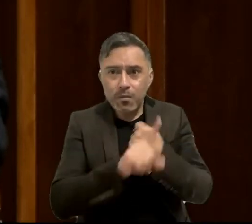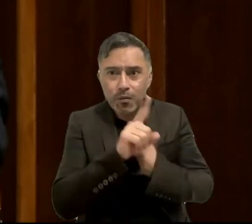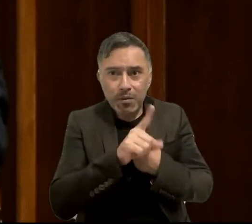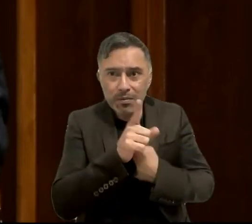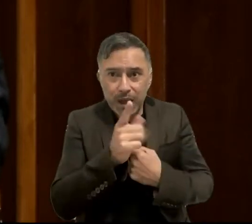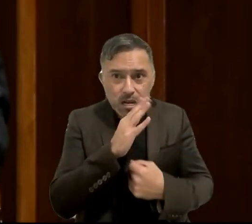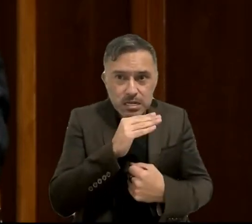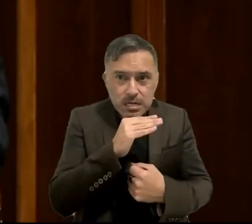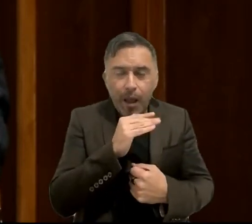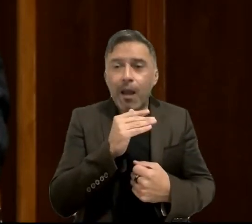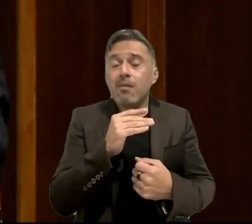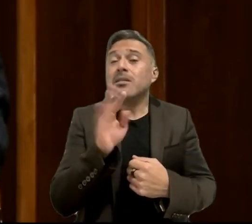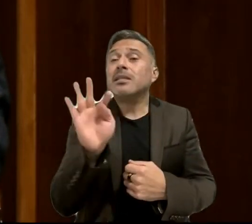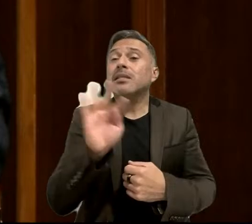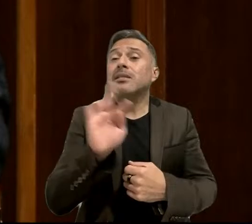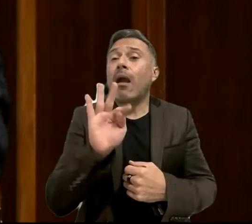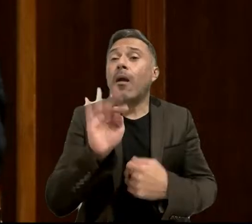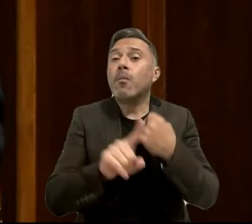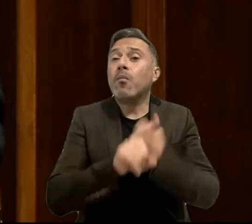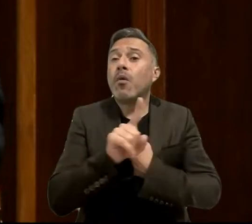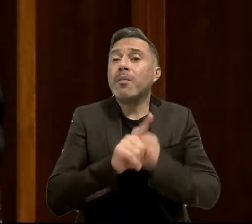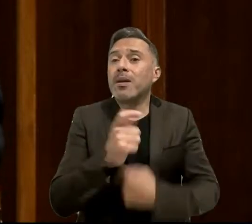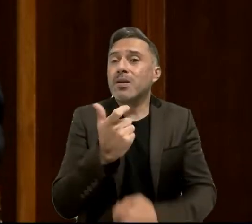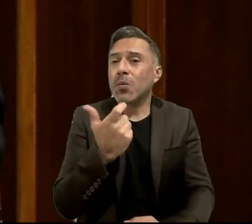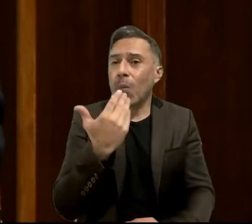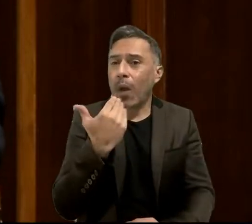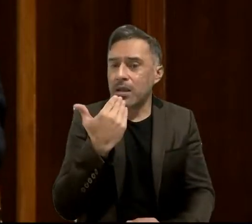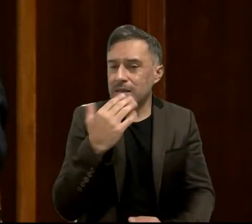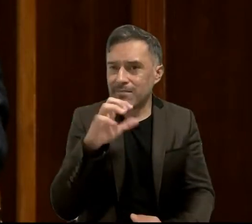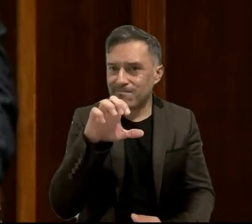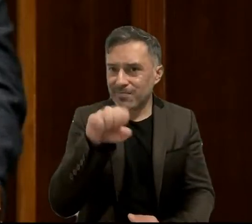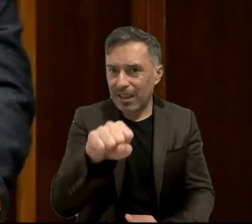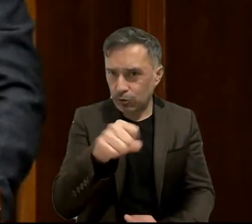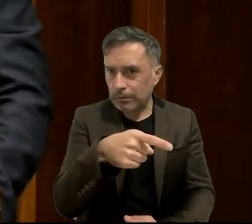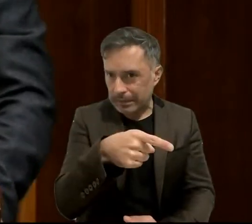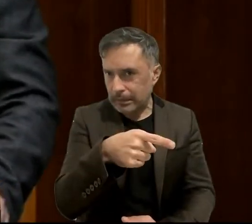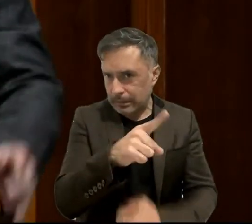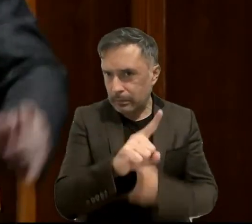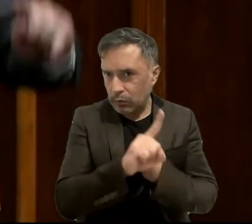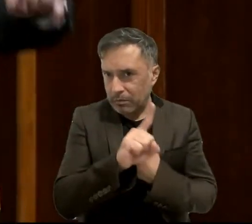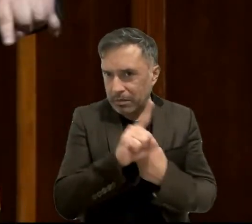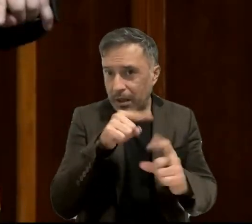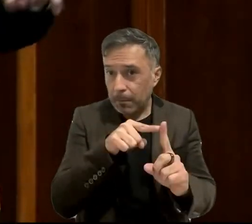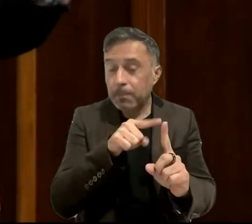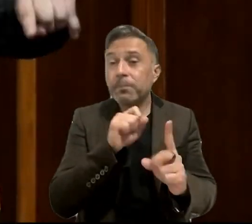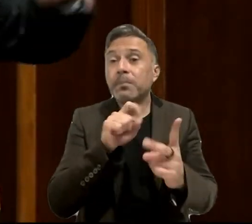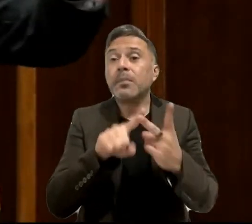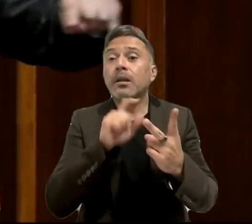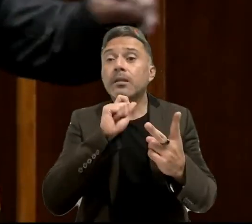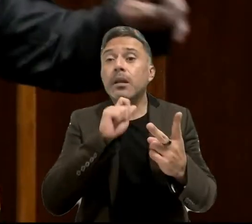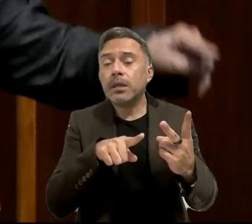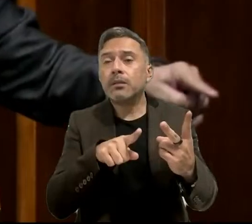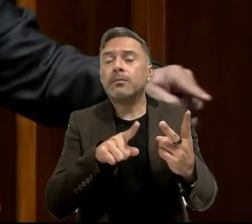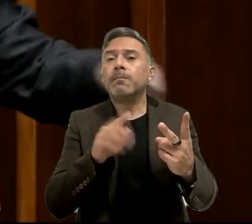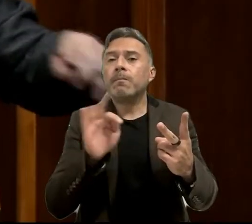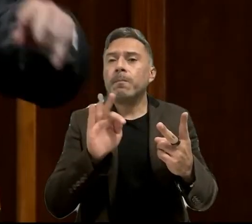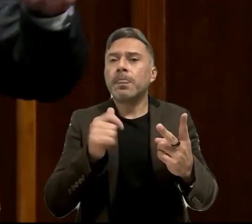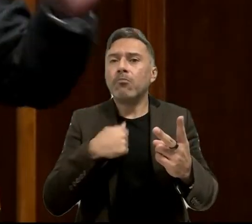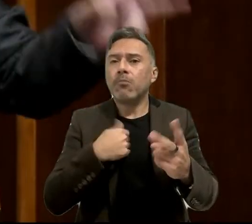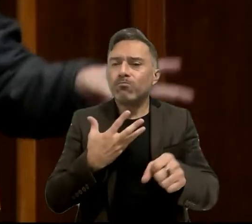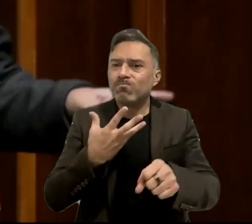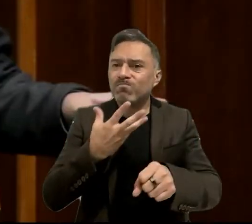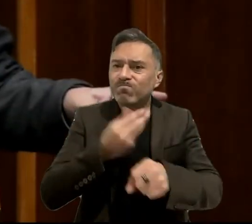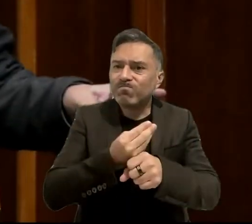un problema de recursos económicos, pero también puede ser que el problema sea que no hemos podido ejecutar de manera correcta